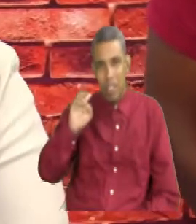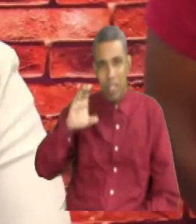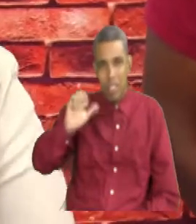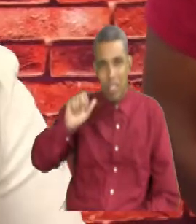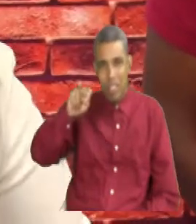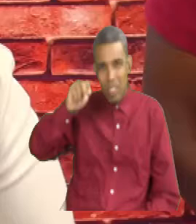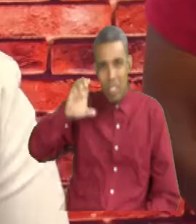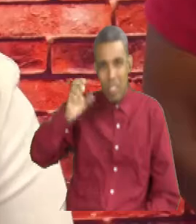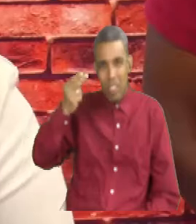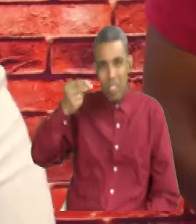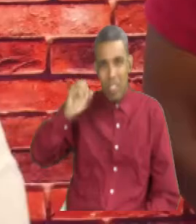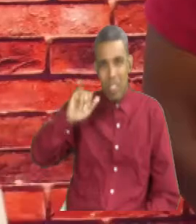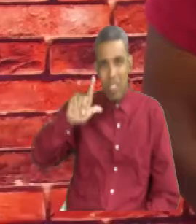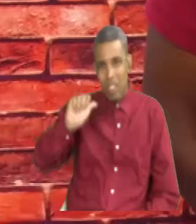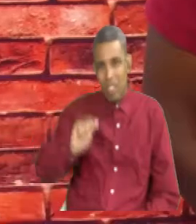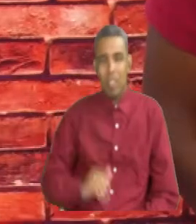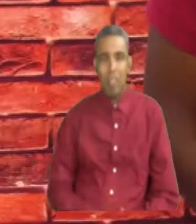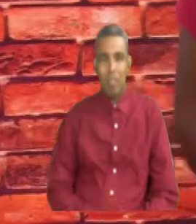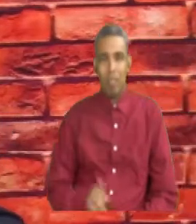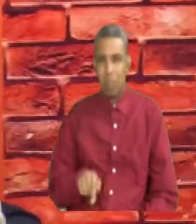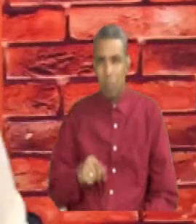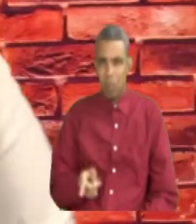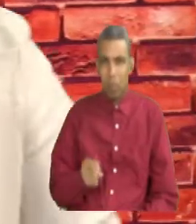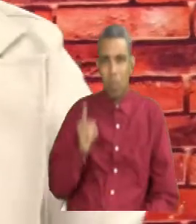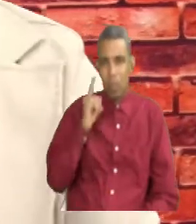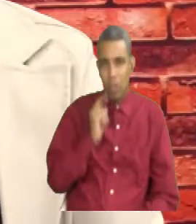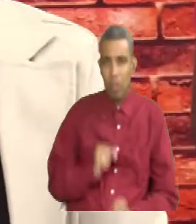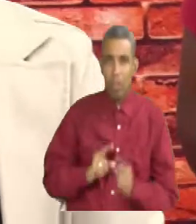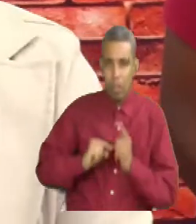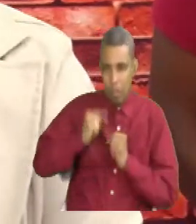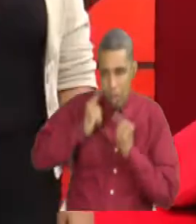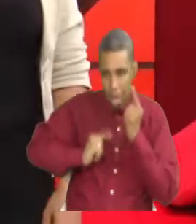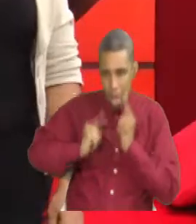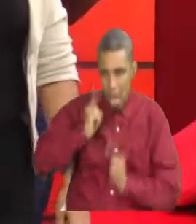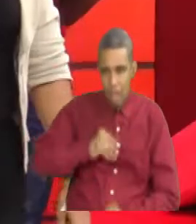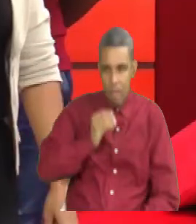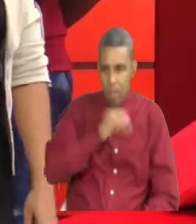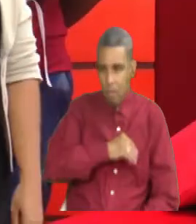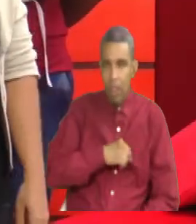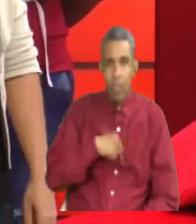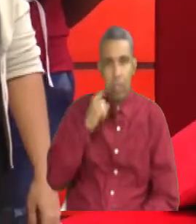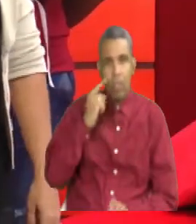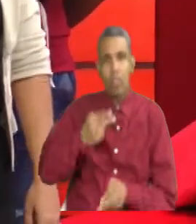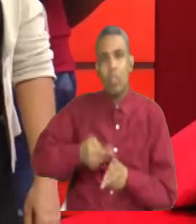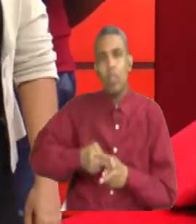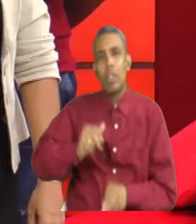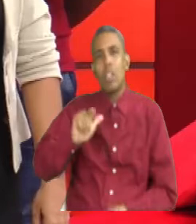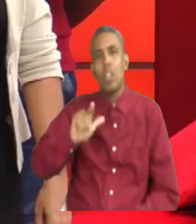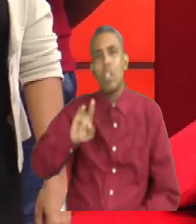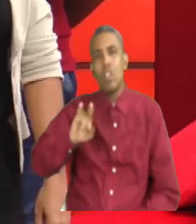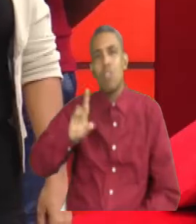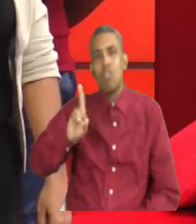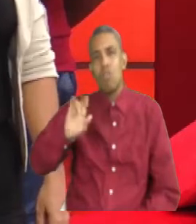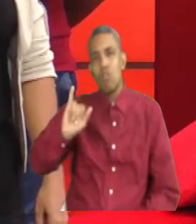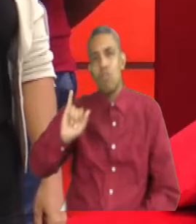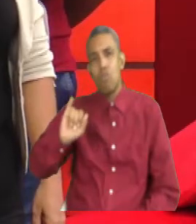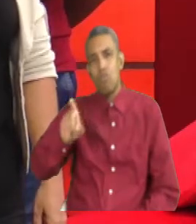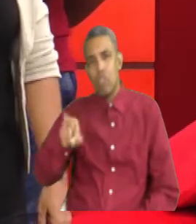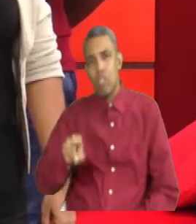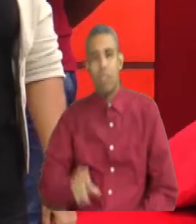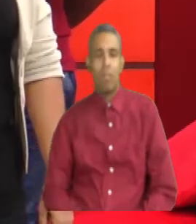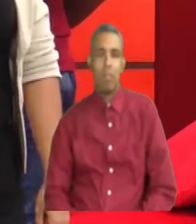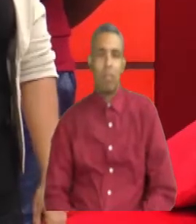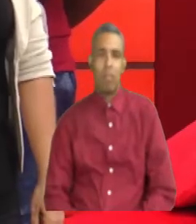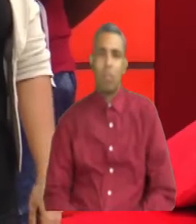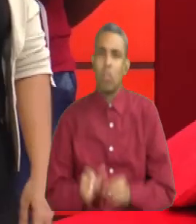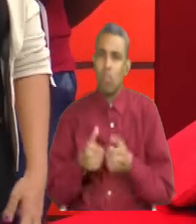de Ludwig Godoy, sí. Sandra, cuéntanos qué ha sido de tu carrera todo ese tiempo, cómo te ha ido con esa producción, dónde la has presentado